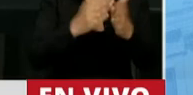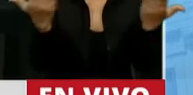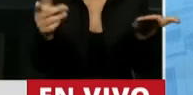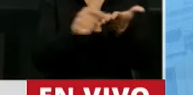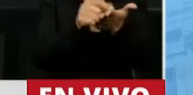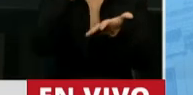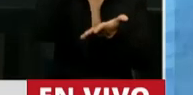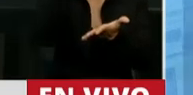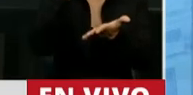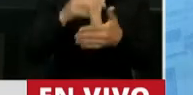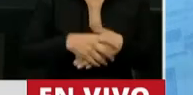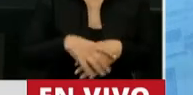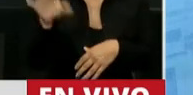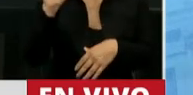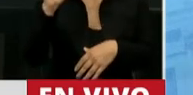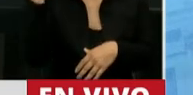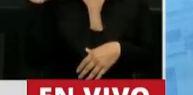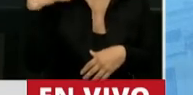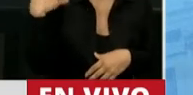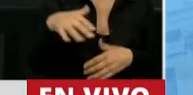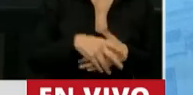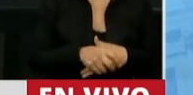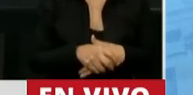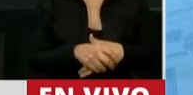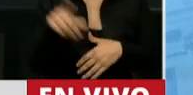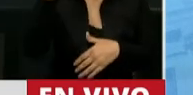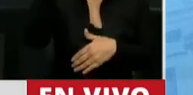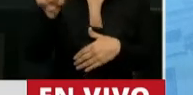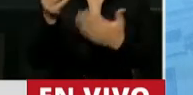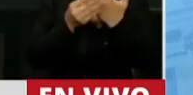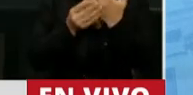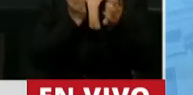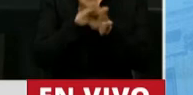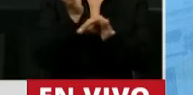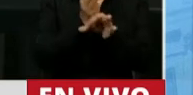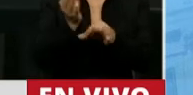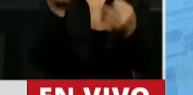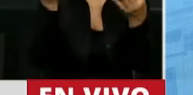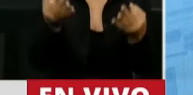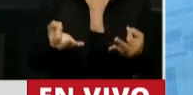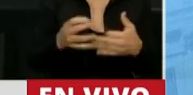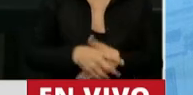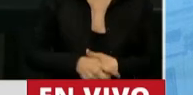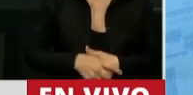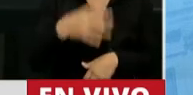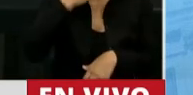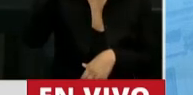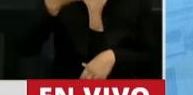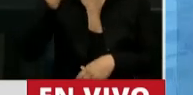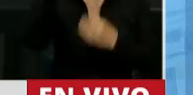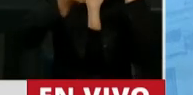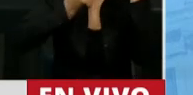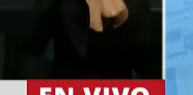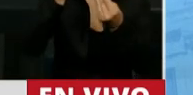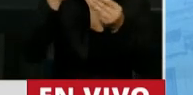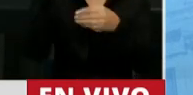denostan permanentemente a María Eugenia Vidal, una dignísima ministra de Educación, que realmente está preocupada, tan